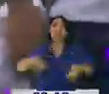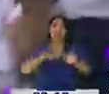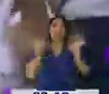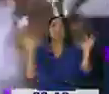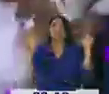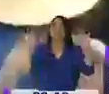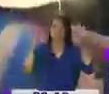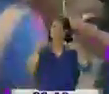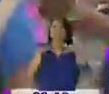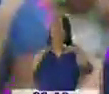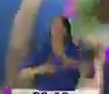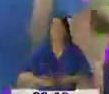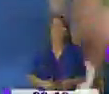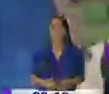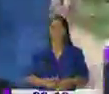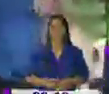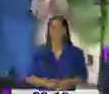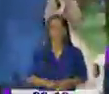concentración.